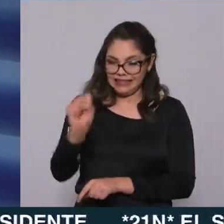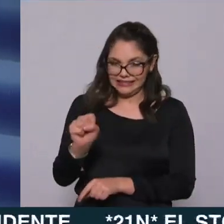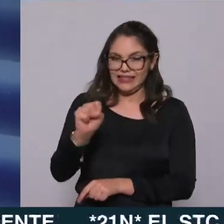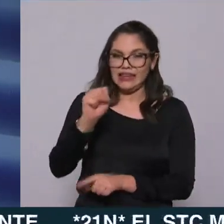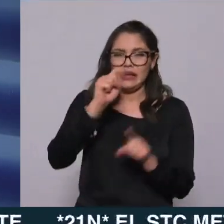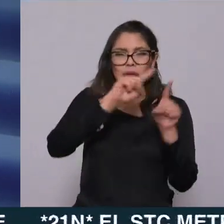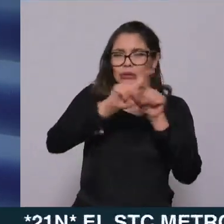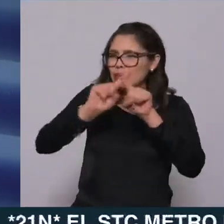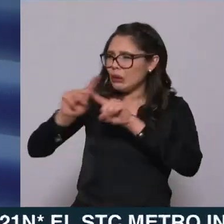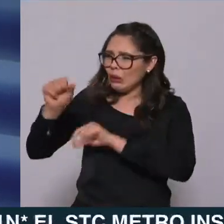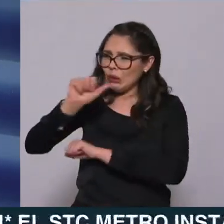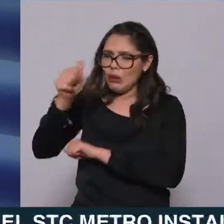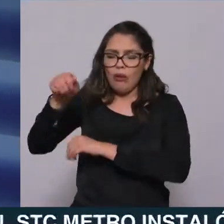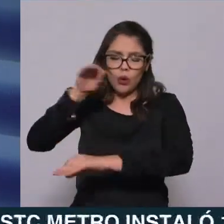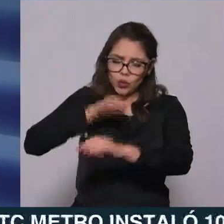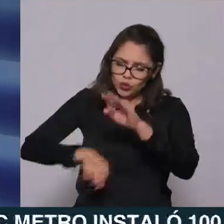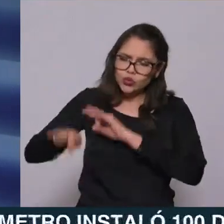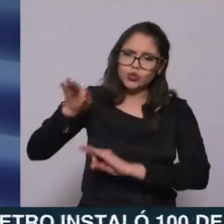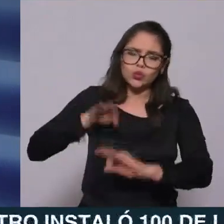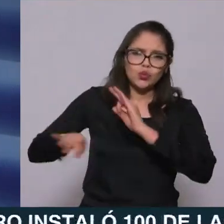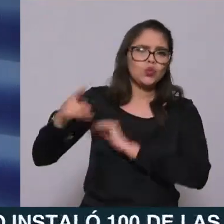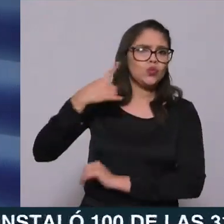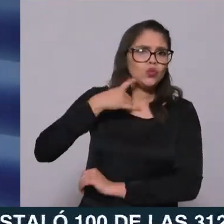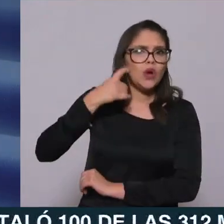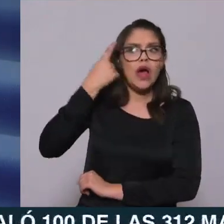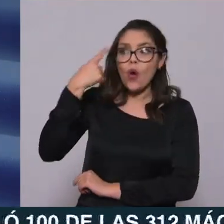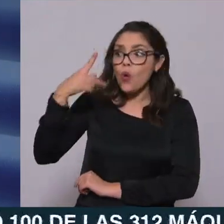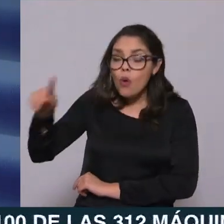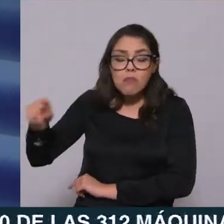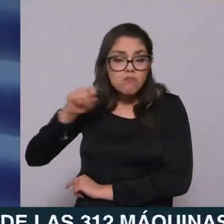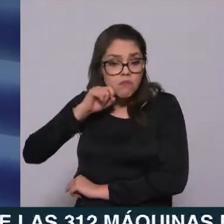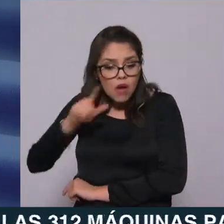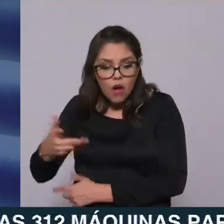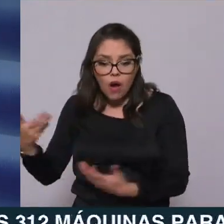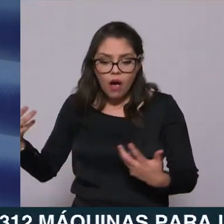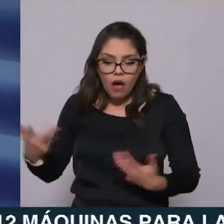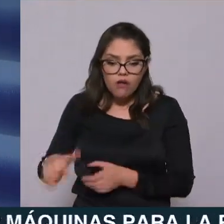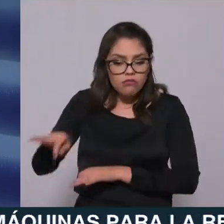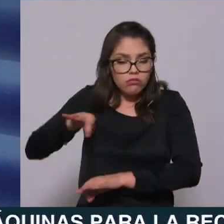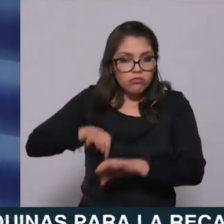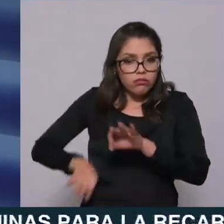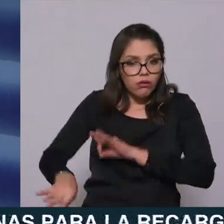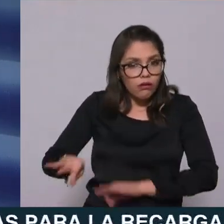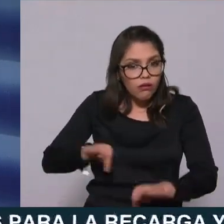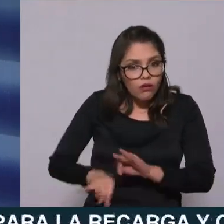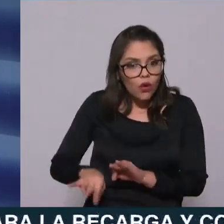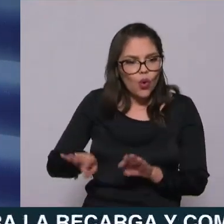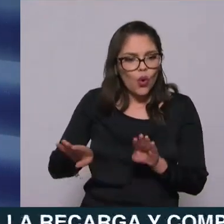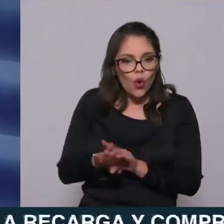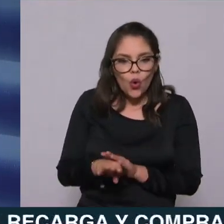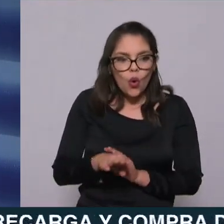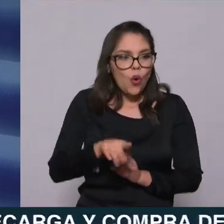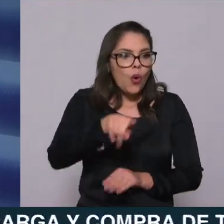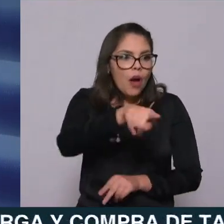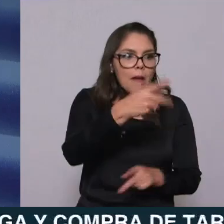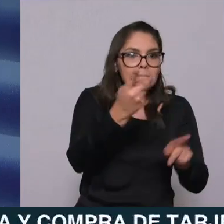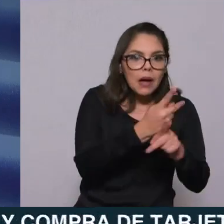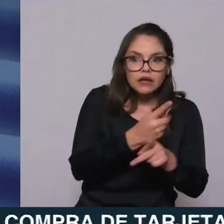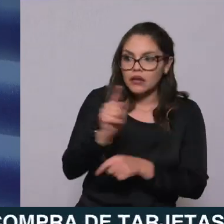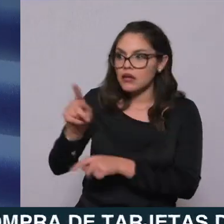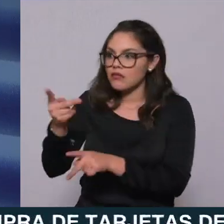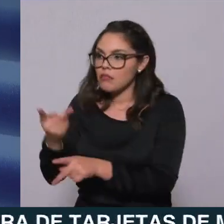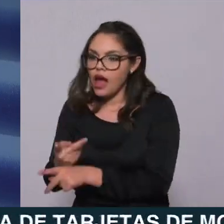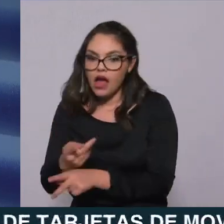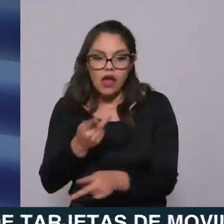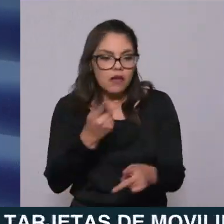para ir con sus herramientas, ir enumerando los crímenes que han acontecido. El sexenio